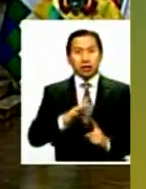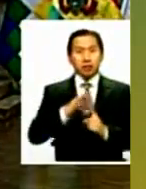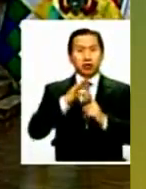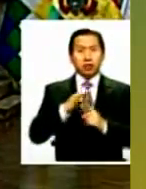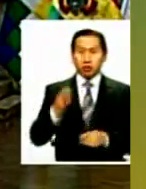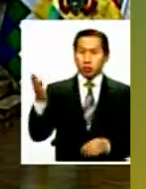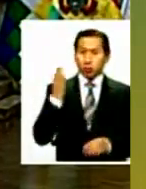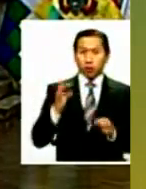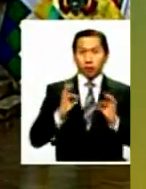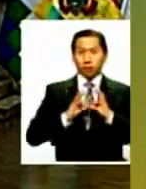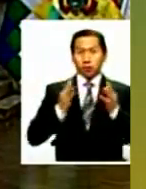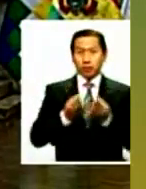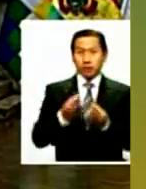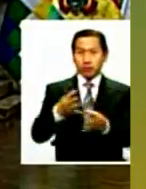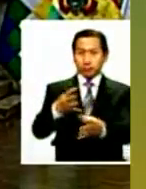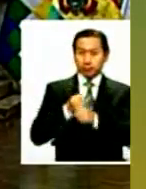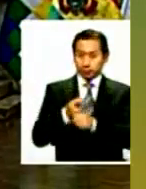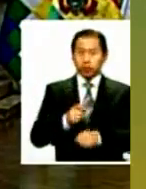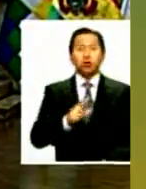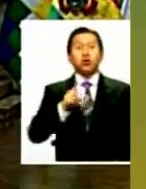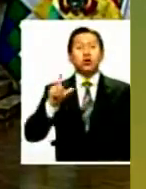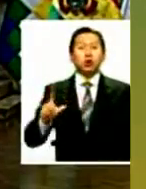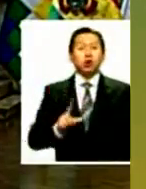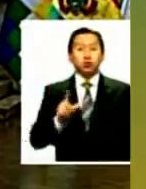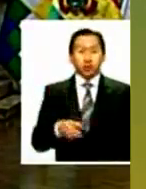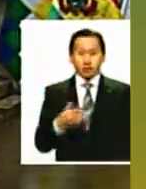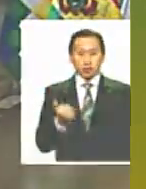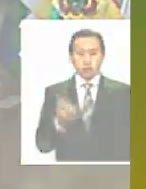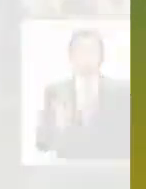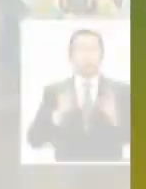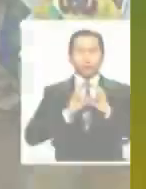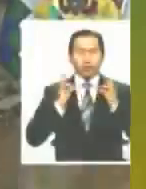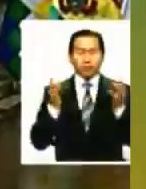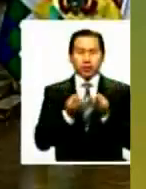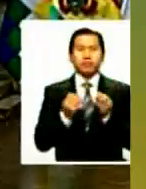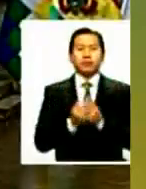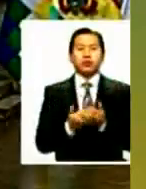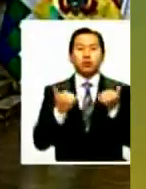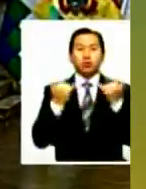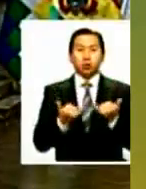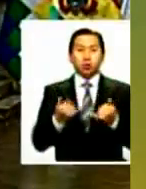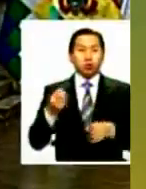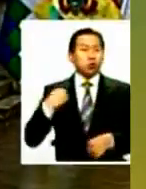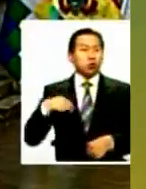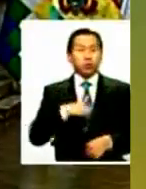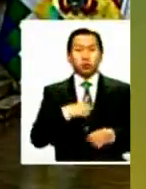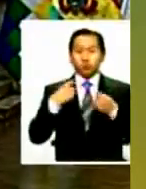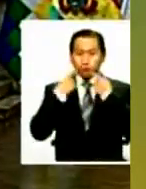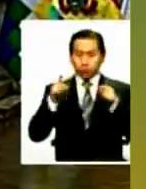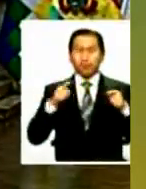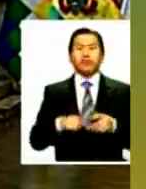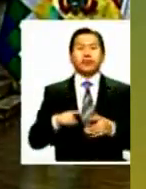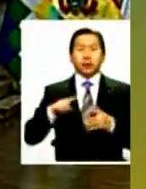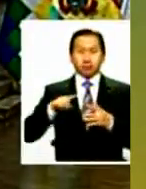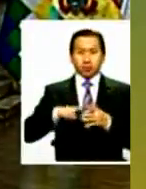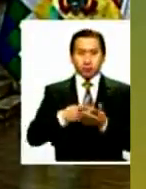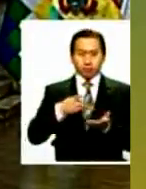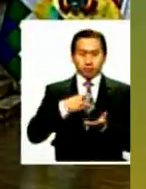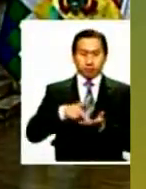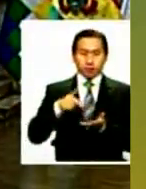trabajar, esos bonos van a ayudar a paliar un poco el impacto de esta